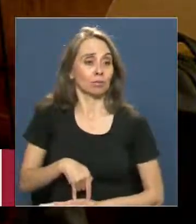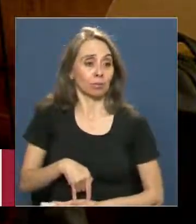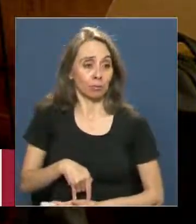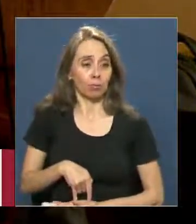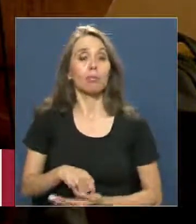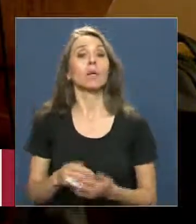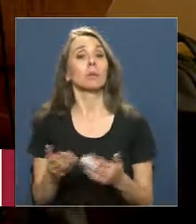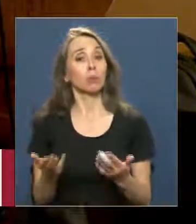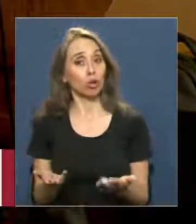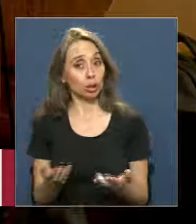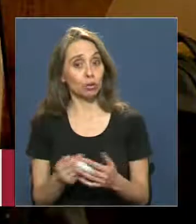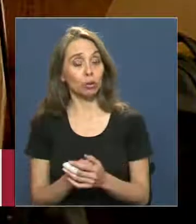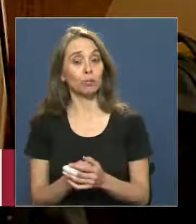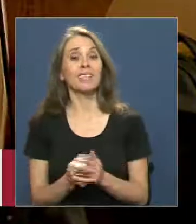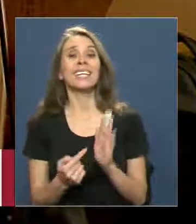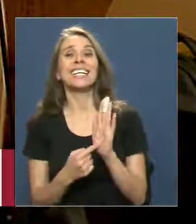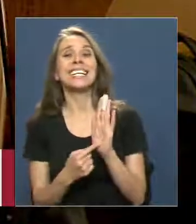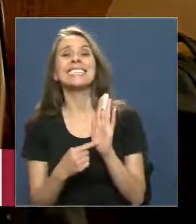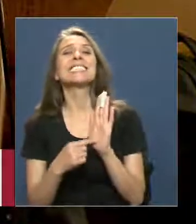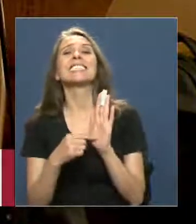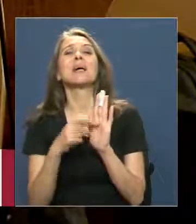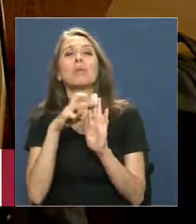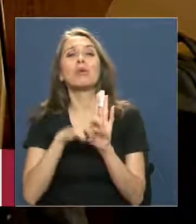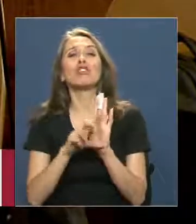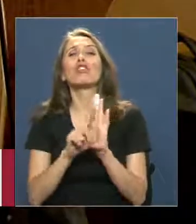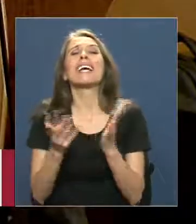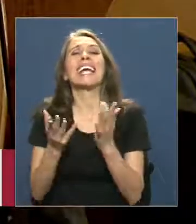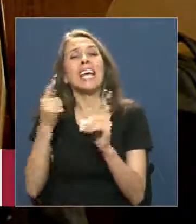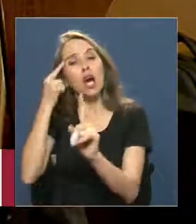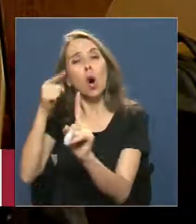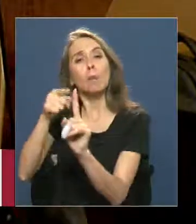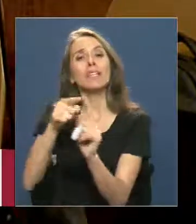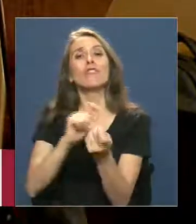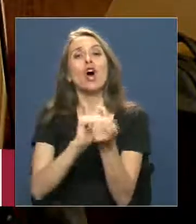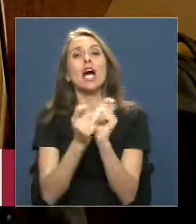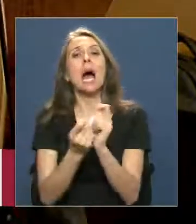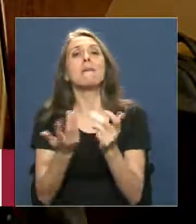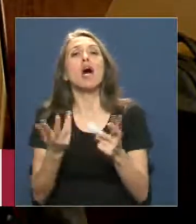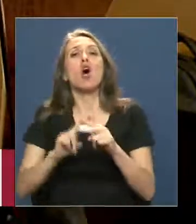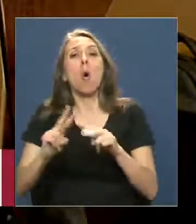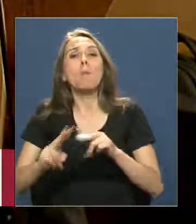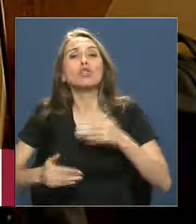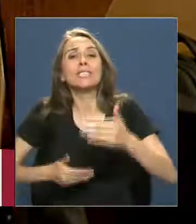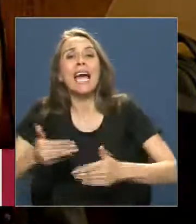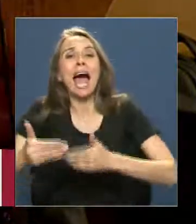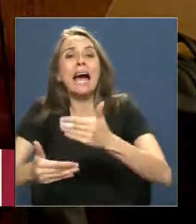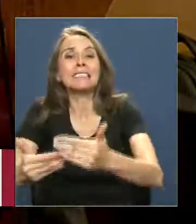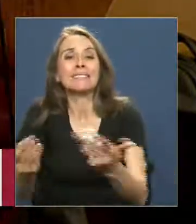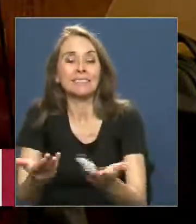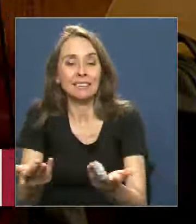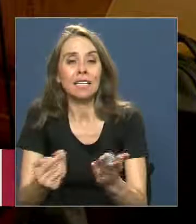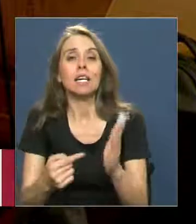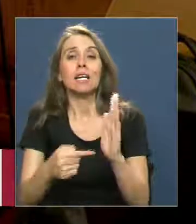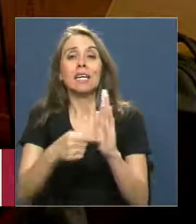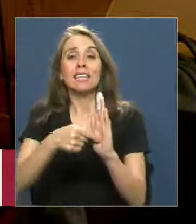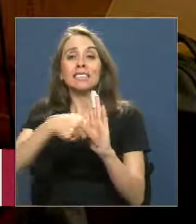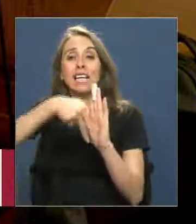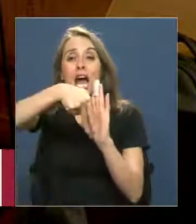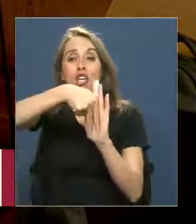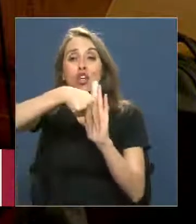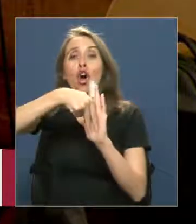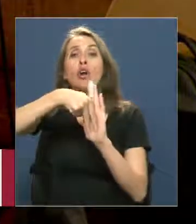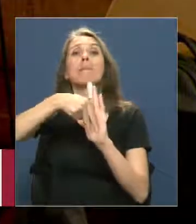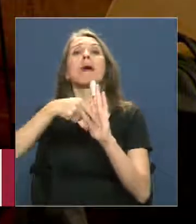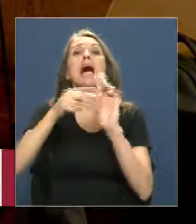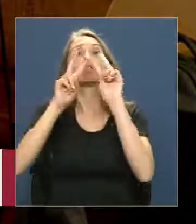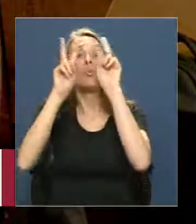En consecuencia, se trata de una modificación de carácter procedimental, es una norma de forma,